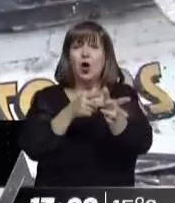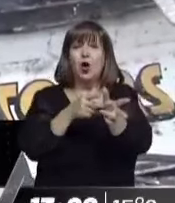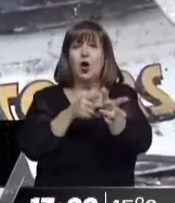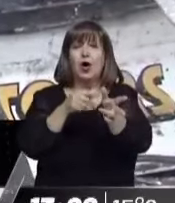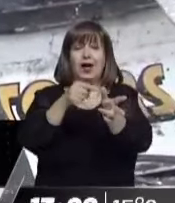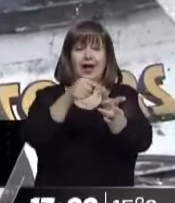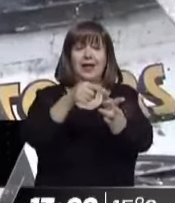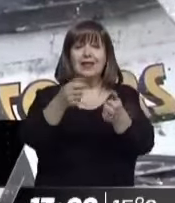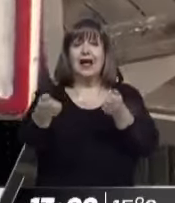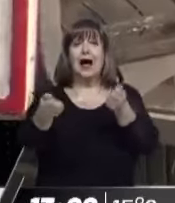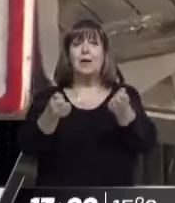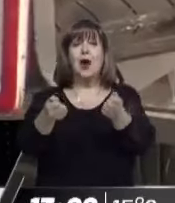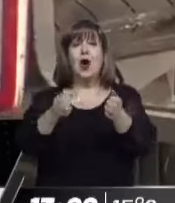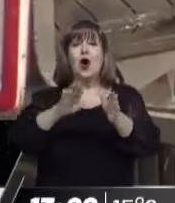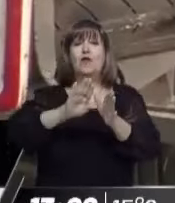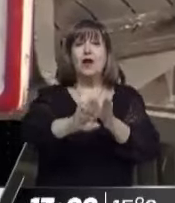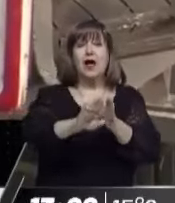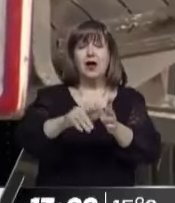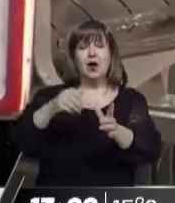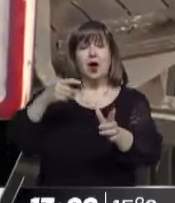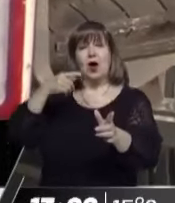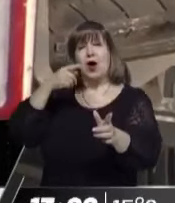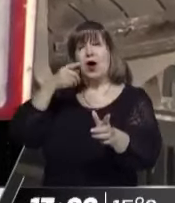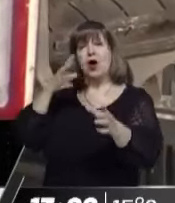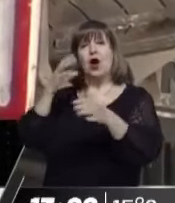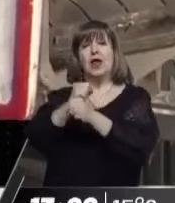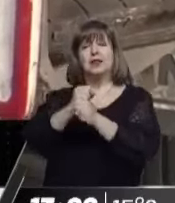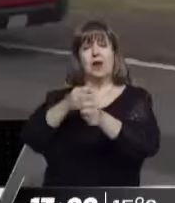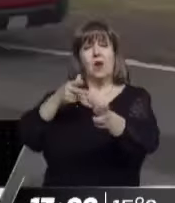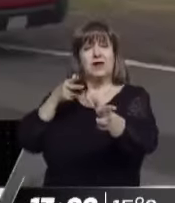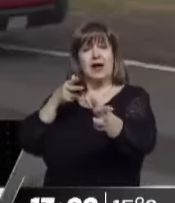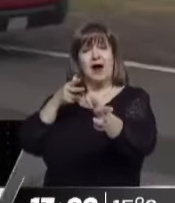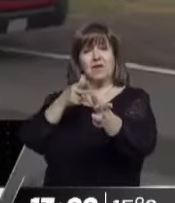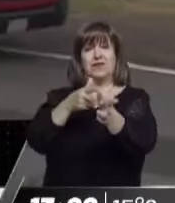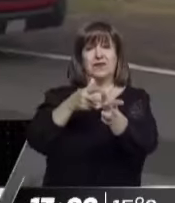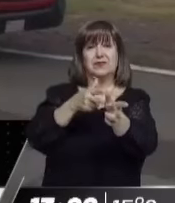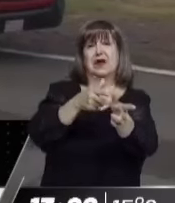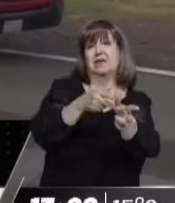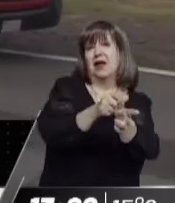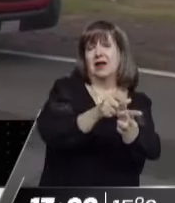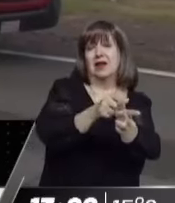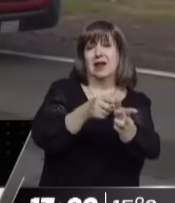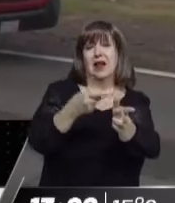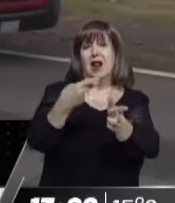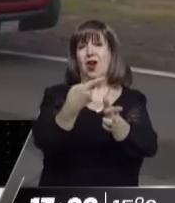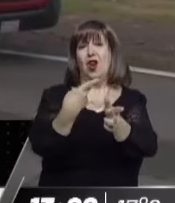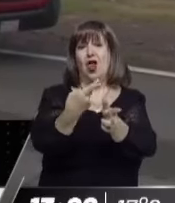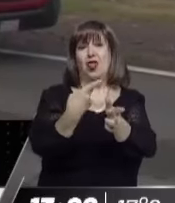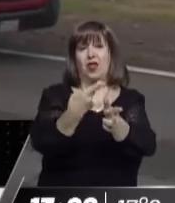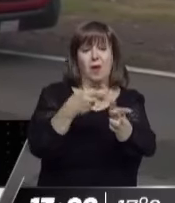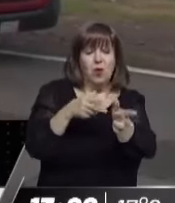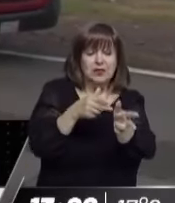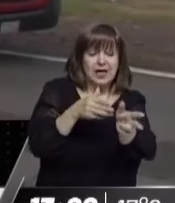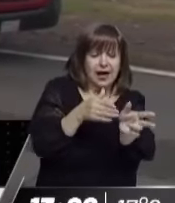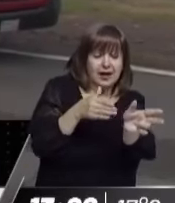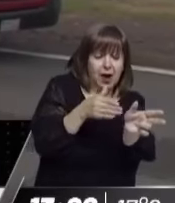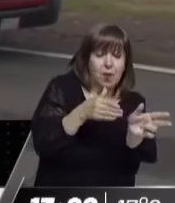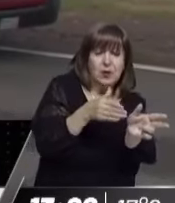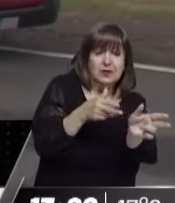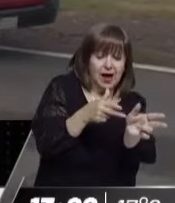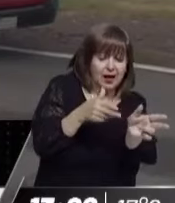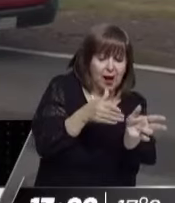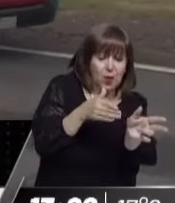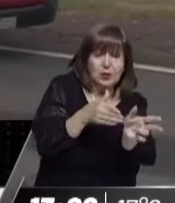el camión y se lo come de atrás el ómnibus, no le ha dado tiempo a frenar, ha venido muy, muy cerca. Sí, se sacaron a